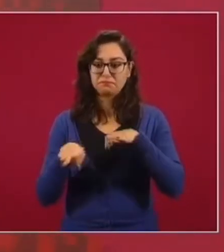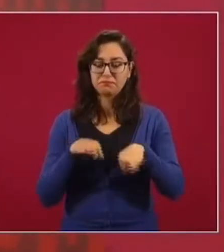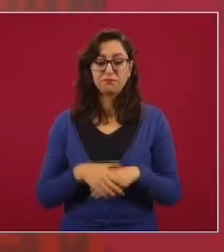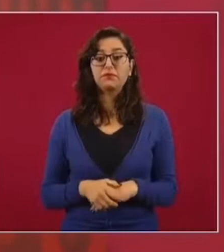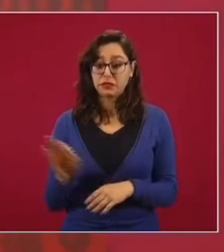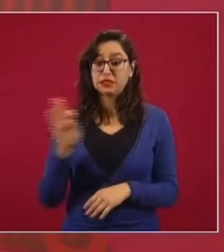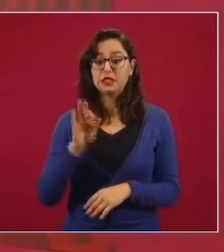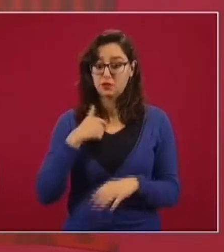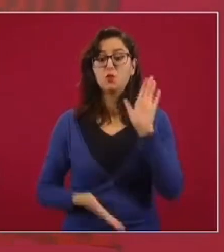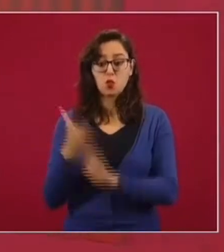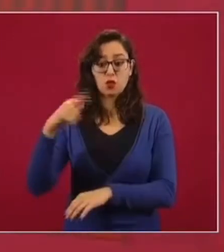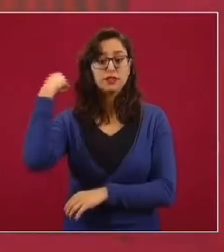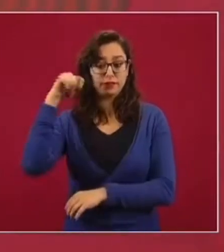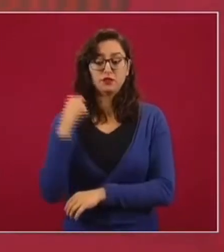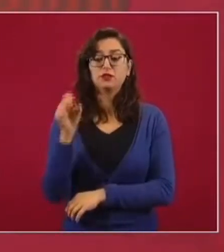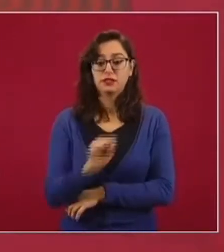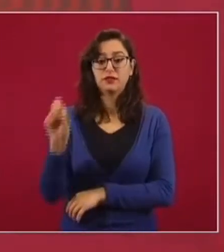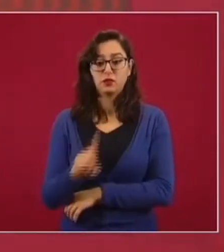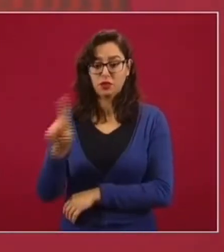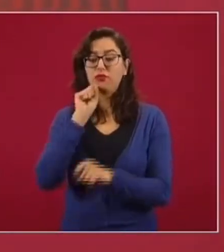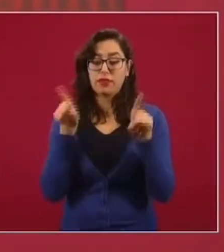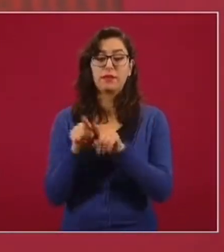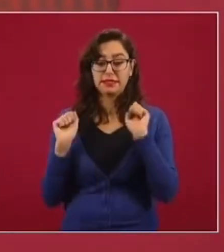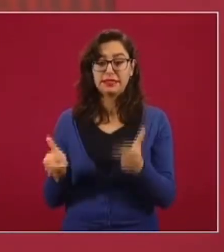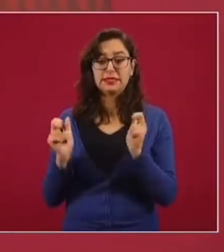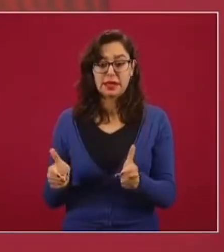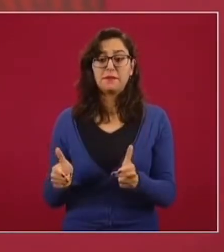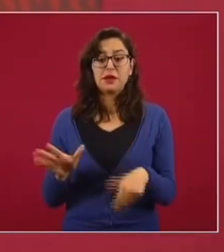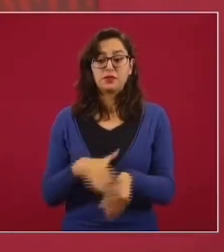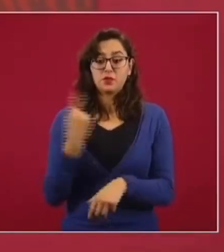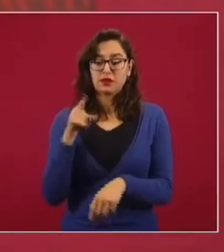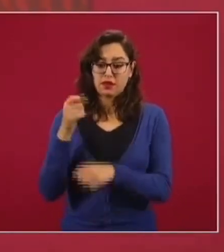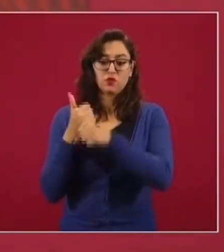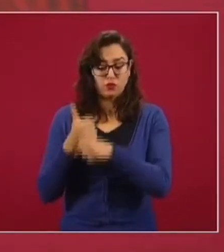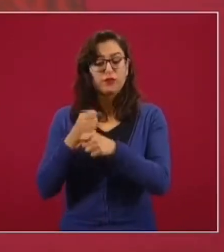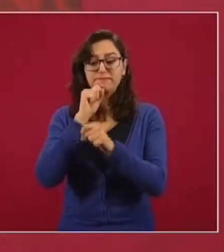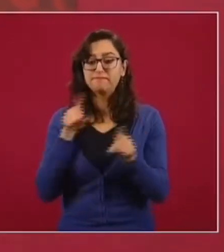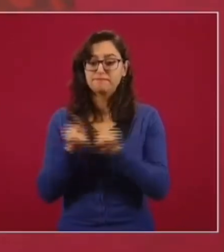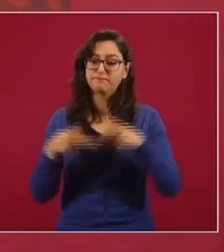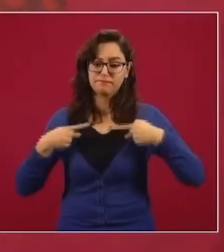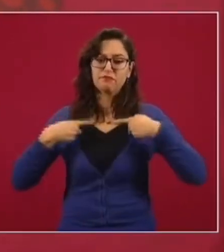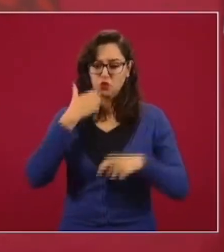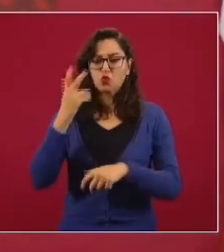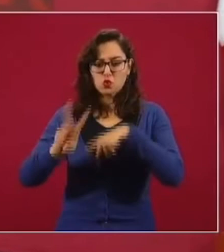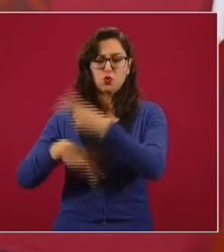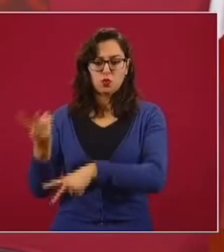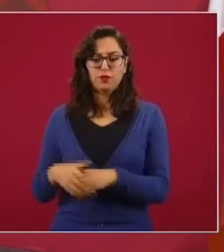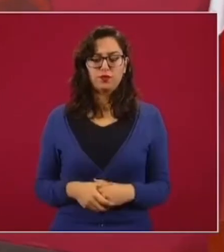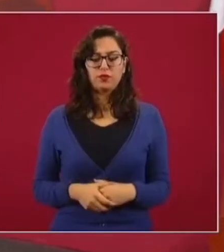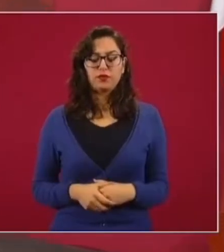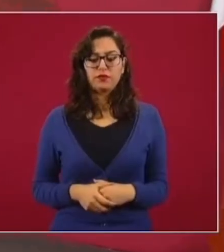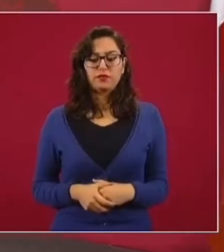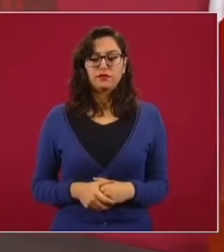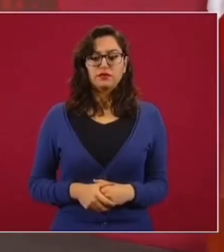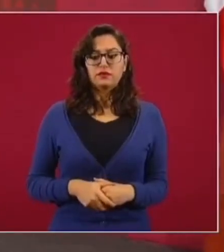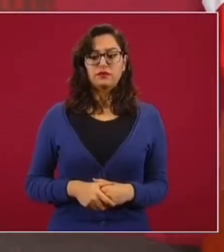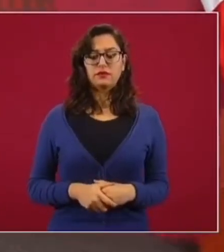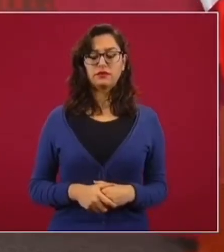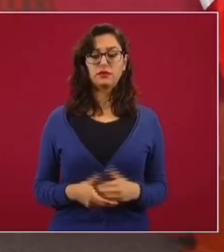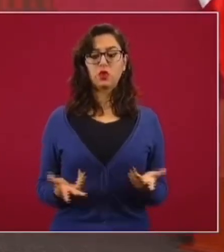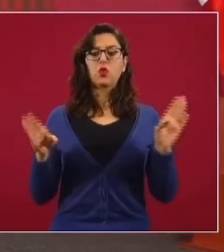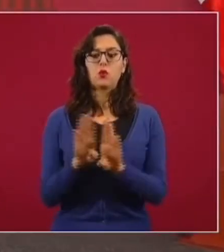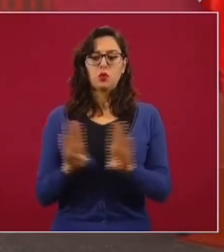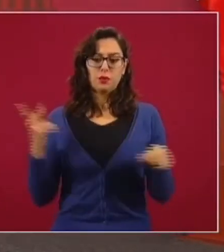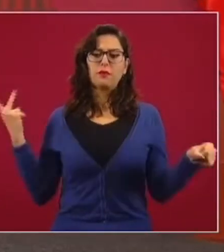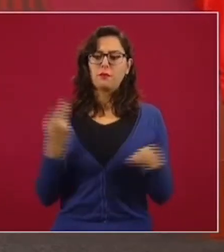Es probable que vaya a Tabasco sábado y domingo, y quiero ir también a Chiapas por los damnificados, para ir a ver cómo se están desenvolviendo